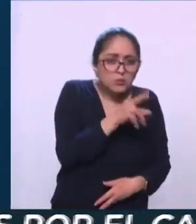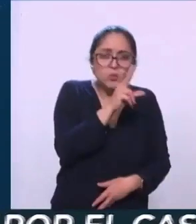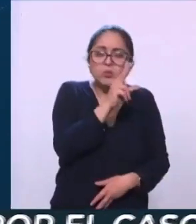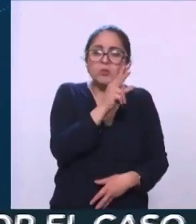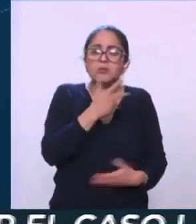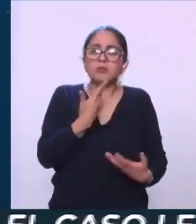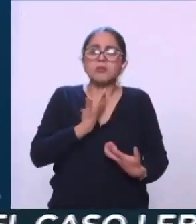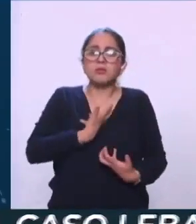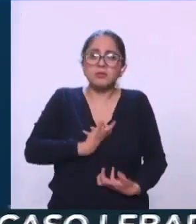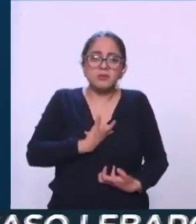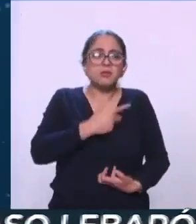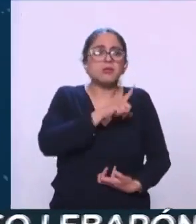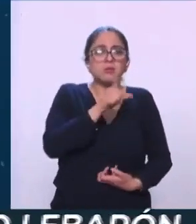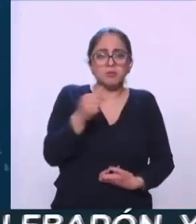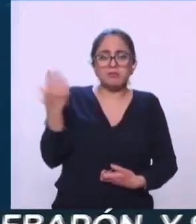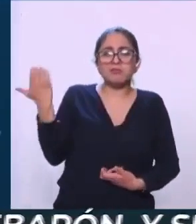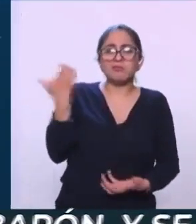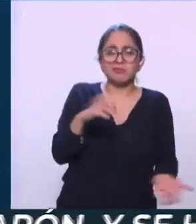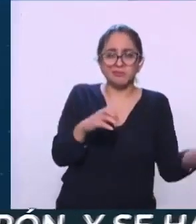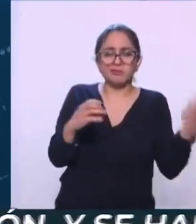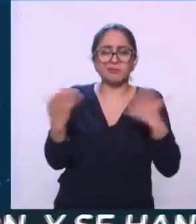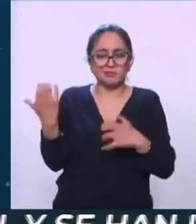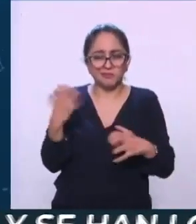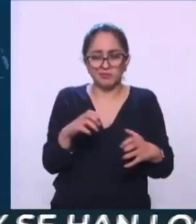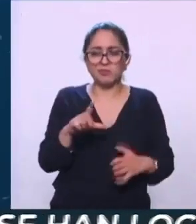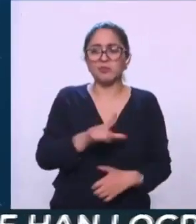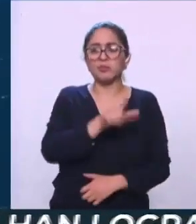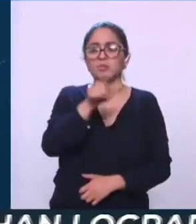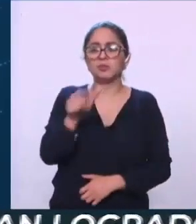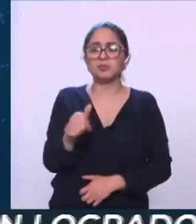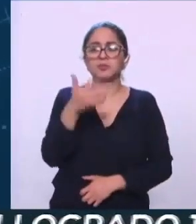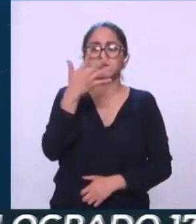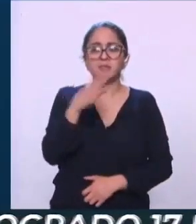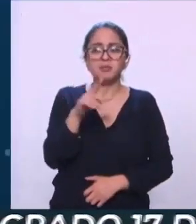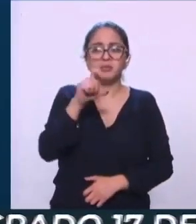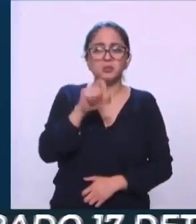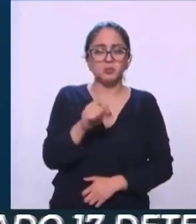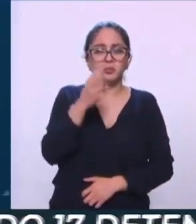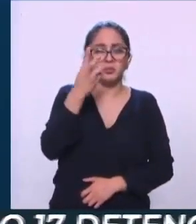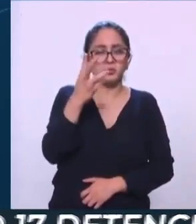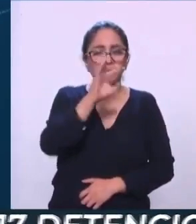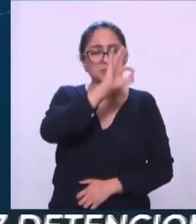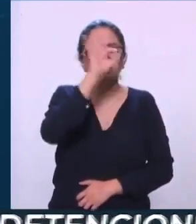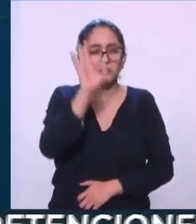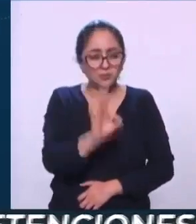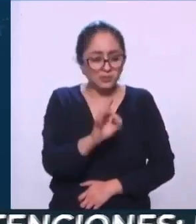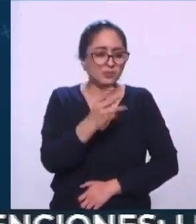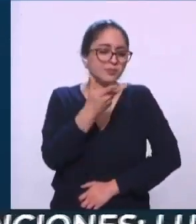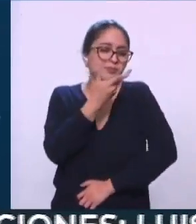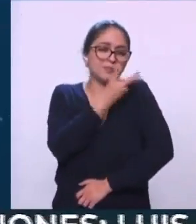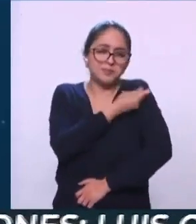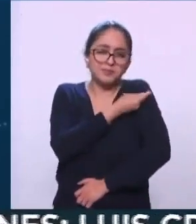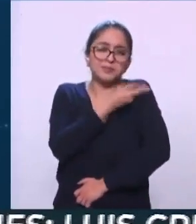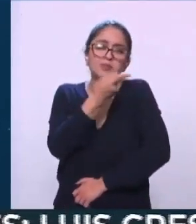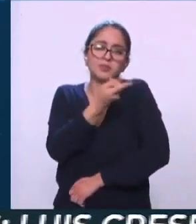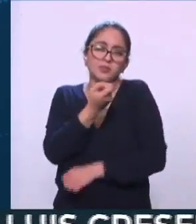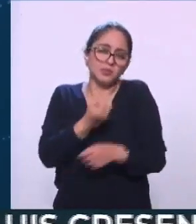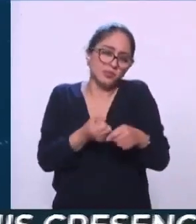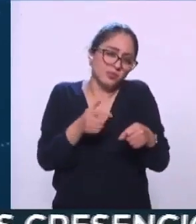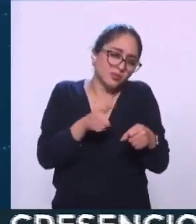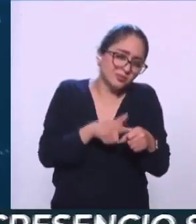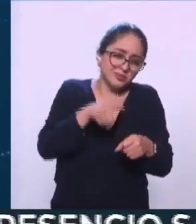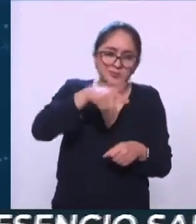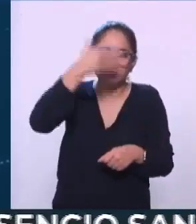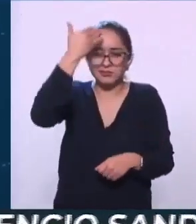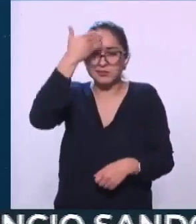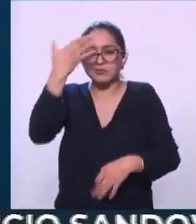El 10.3% vacunas vinculadas a programas sociales, esto es ya una especie de infodemia y un poco de